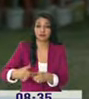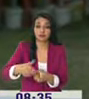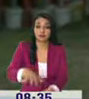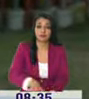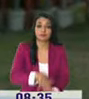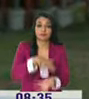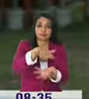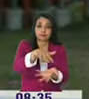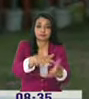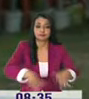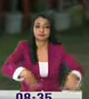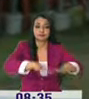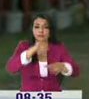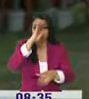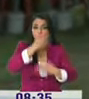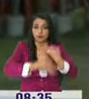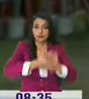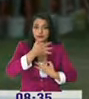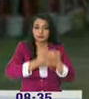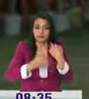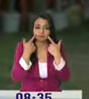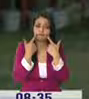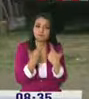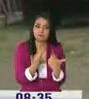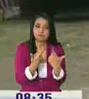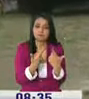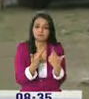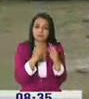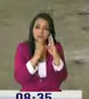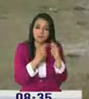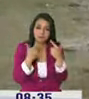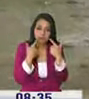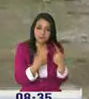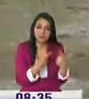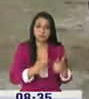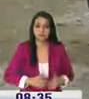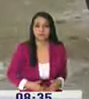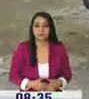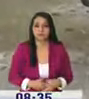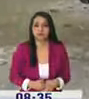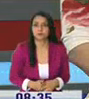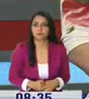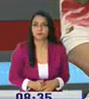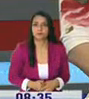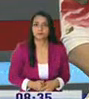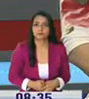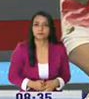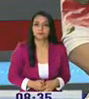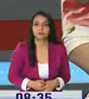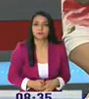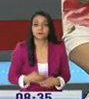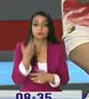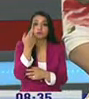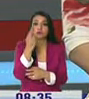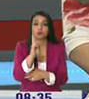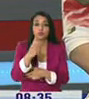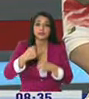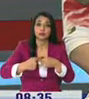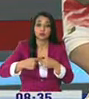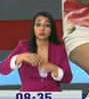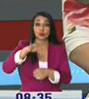es patios de policía judicial, respetando la cadena de custodia. En Quito informó Adriana Rojas. Y en el sur de Quito fueron